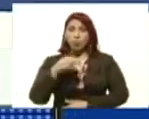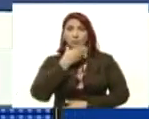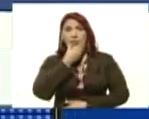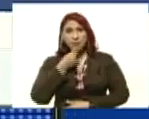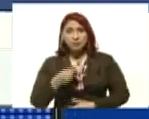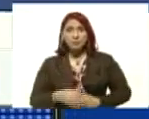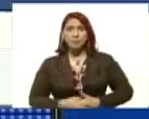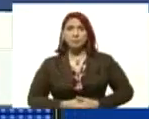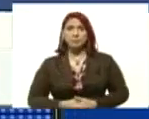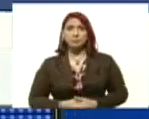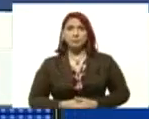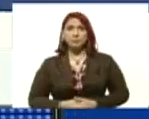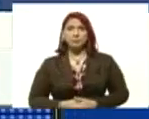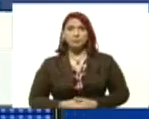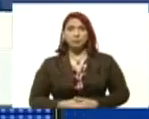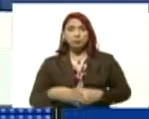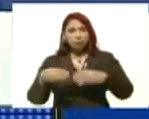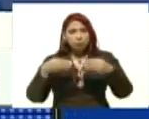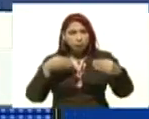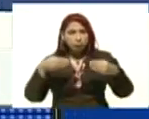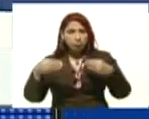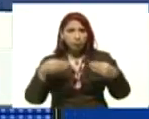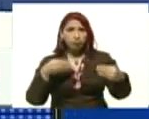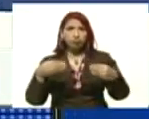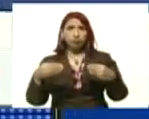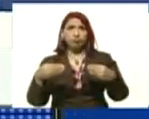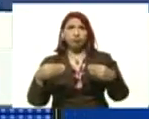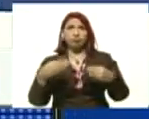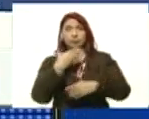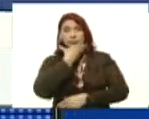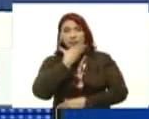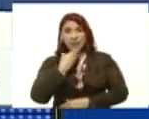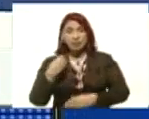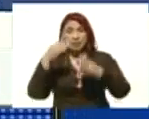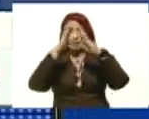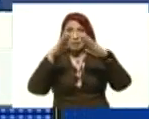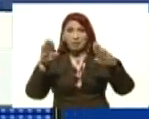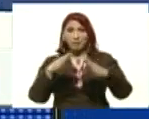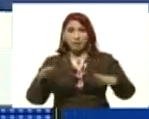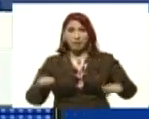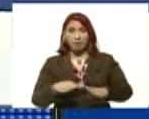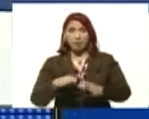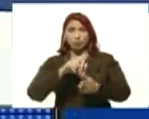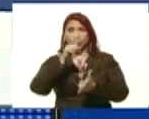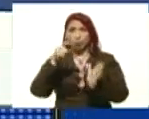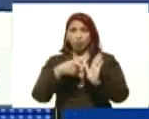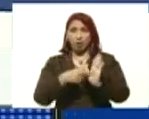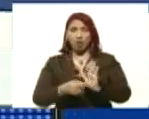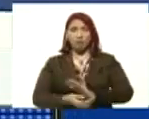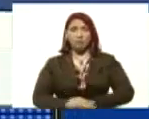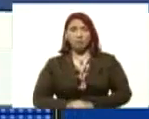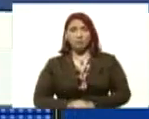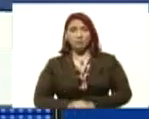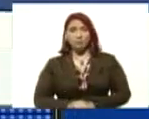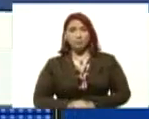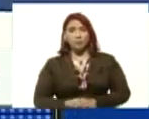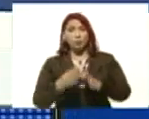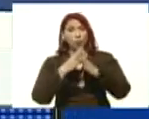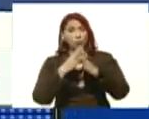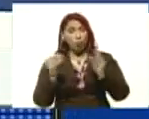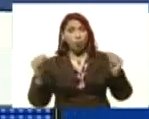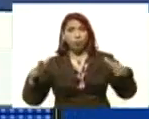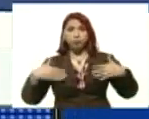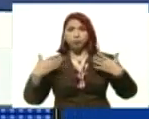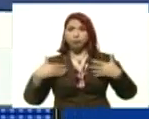diciembre de flexibilización navideña total, ¿verdad? Que todos seamos